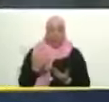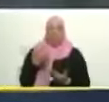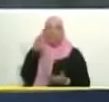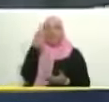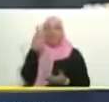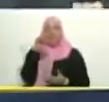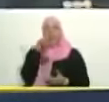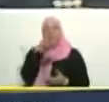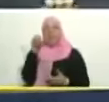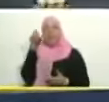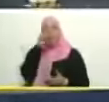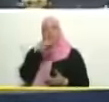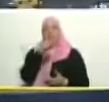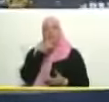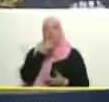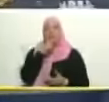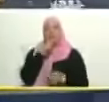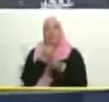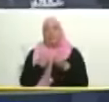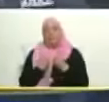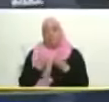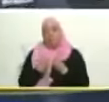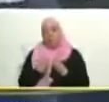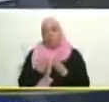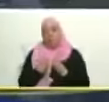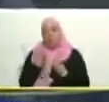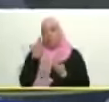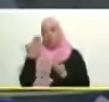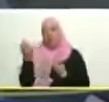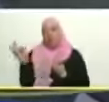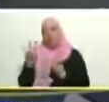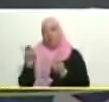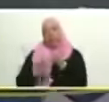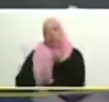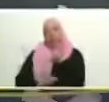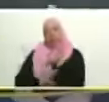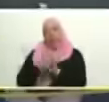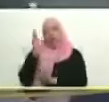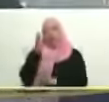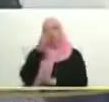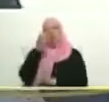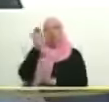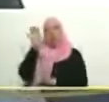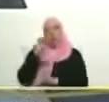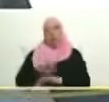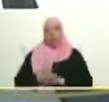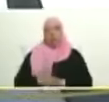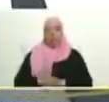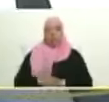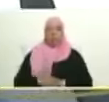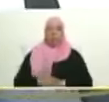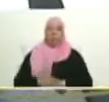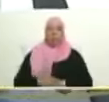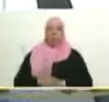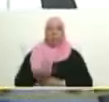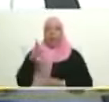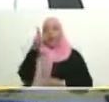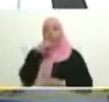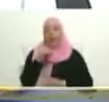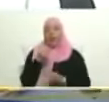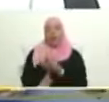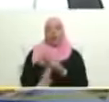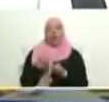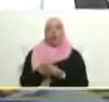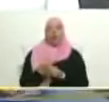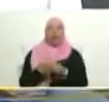patria hermosa, resplandeciente, de los años y décadas que